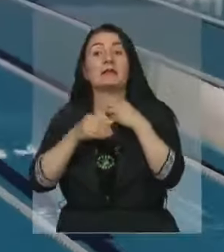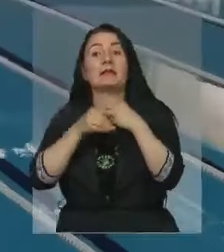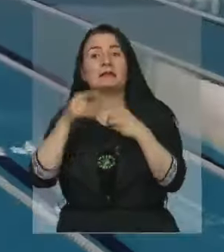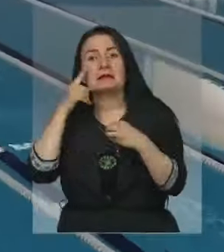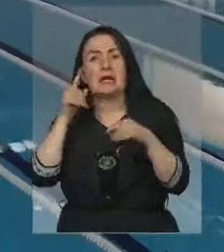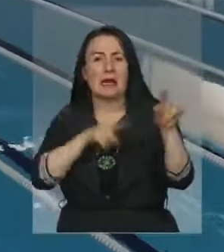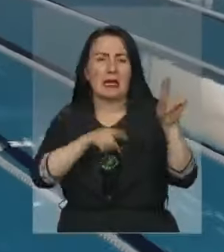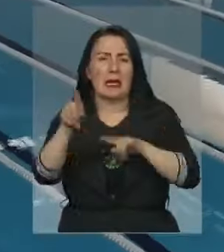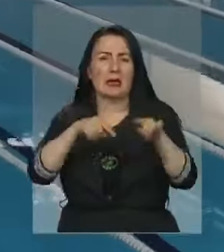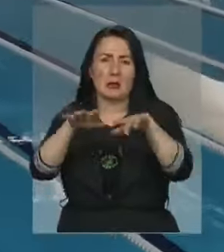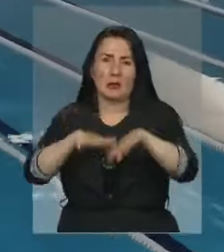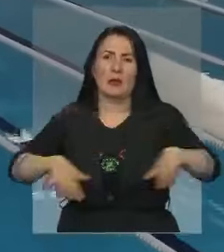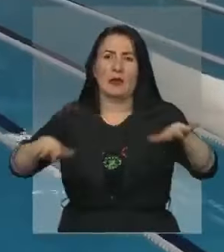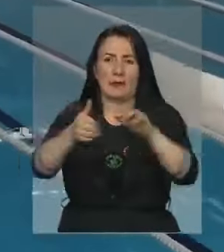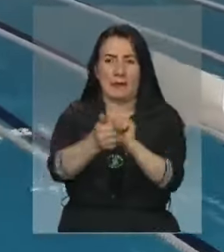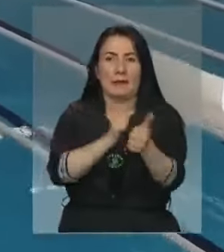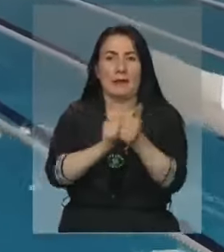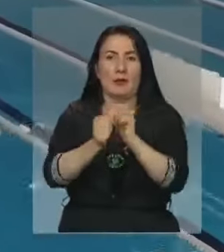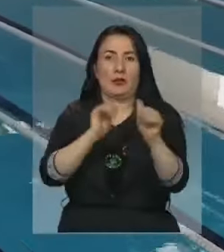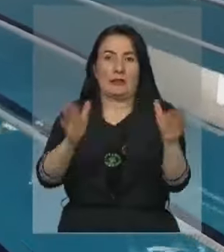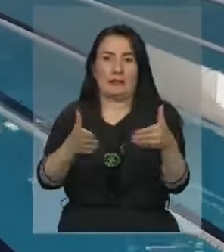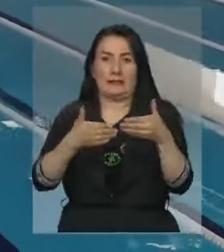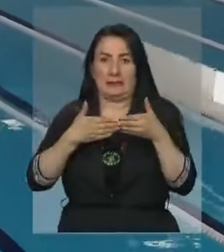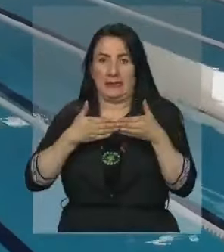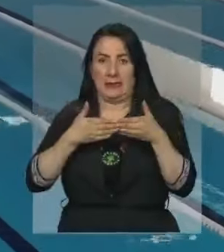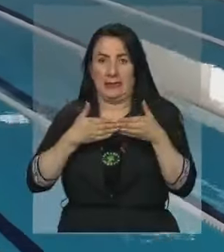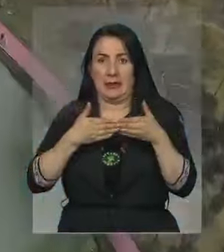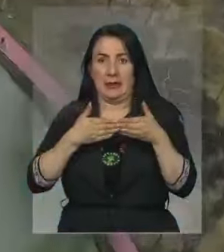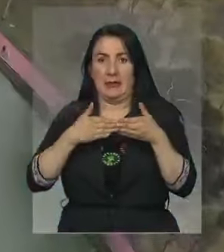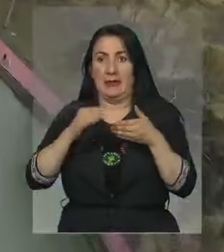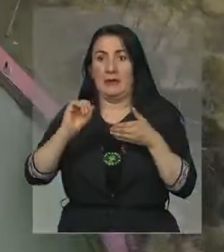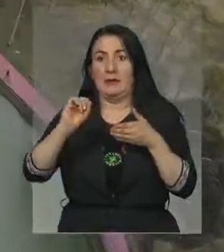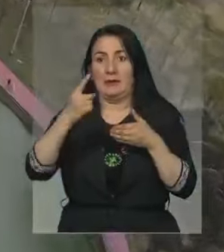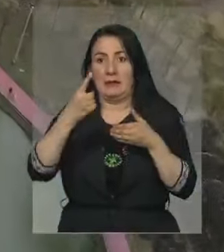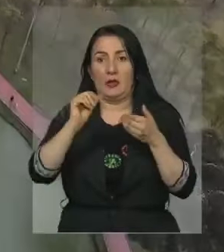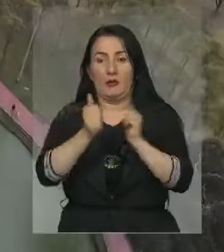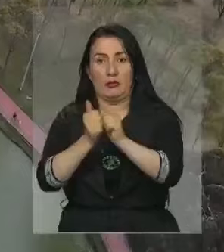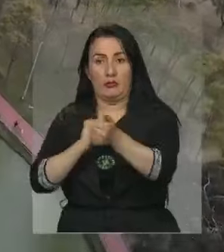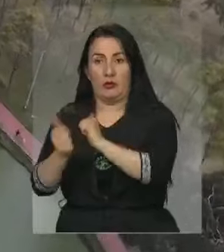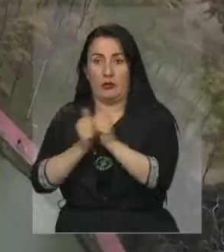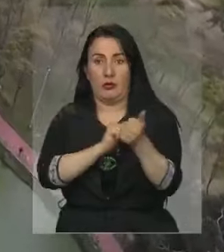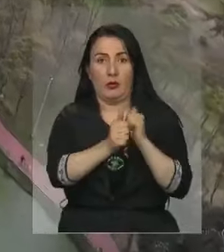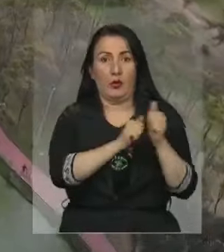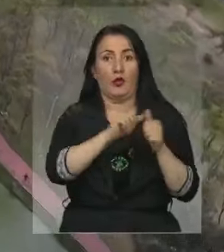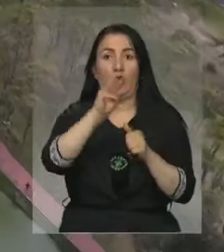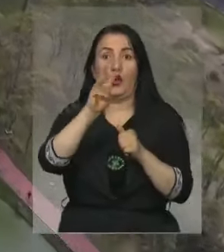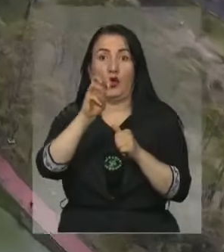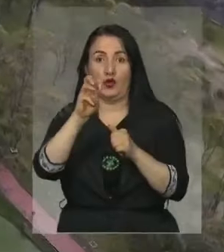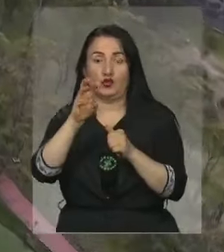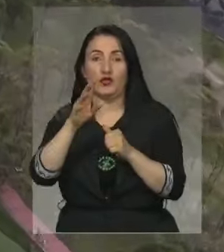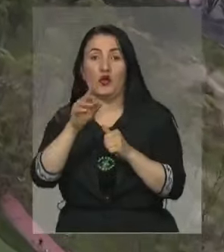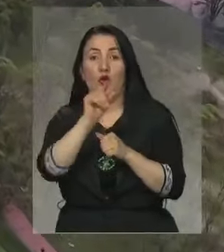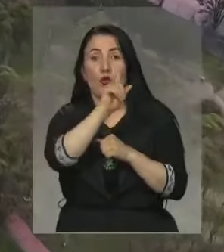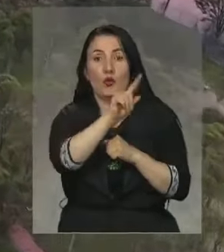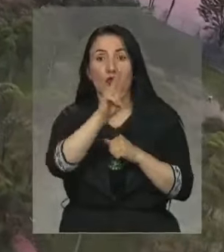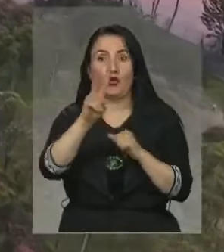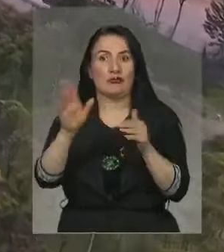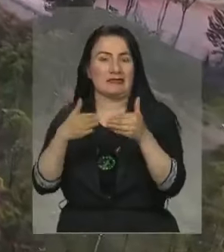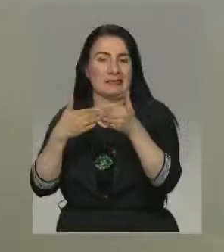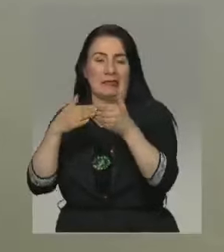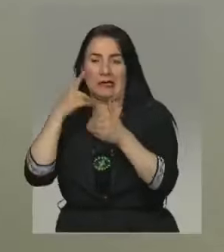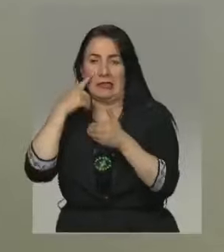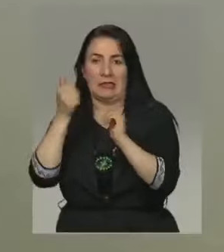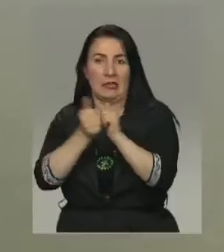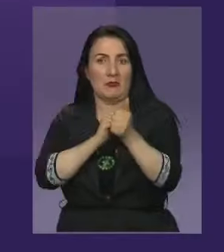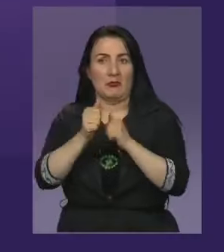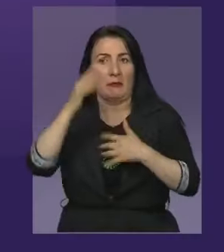resaltar que varios escenarios deportivos estarán cerrados durante estos primeros 8 turnos, siendo el 1 y el 2 de mayores cierres. Por lo tanto, no